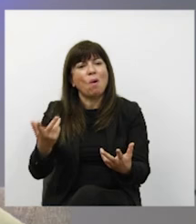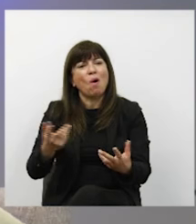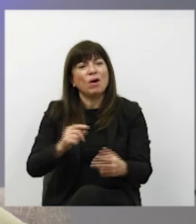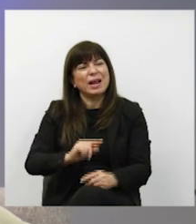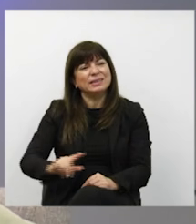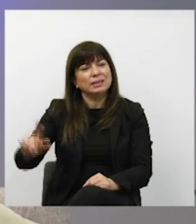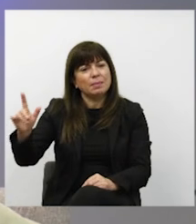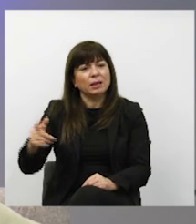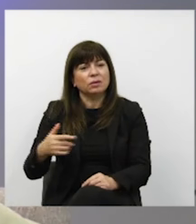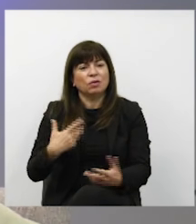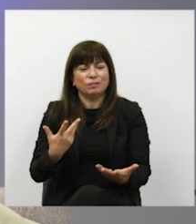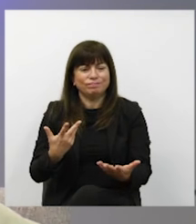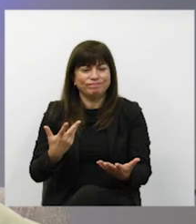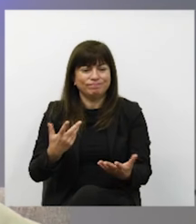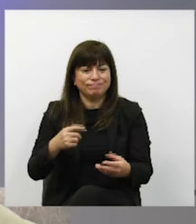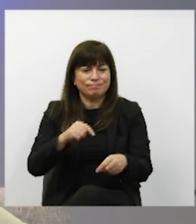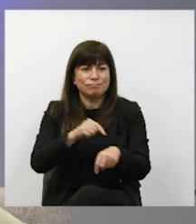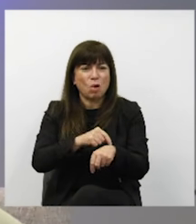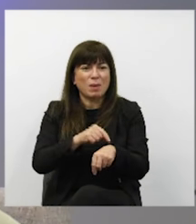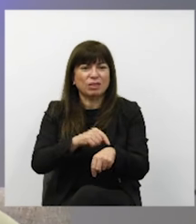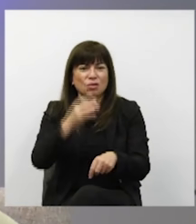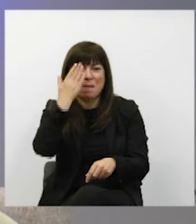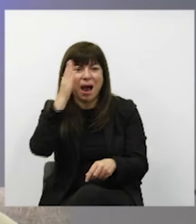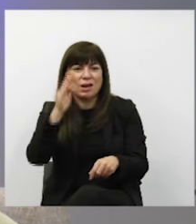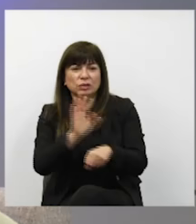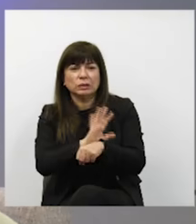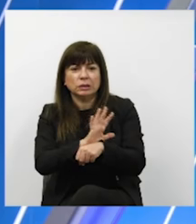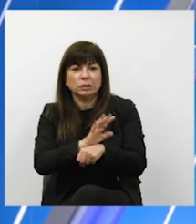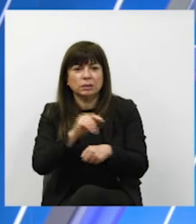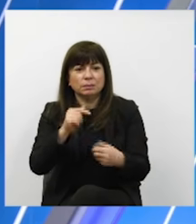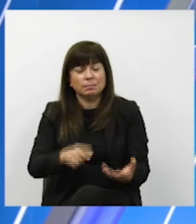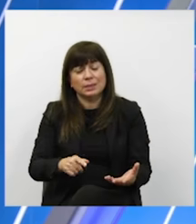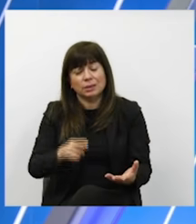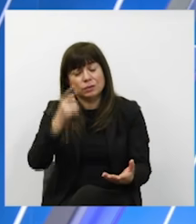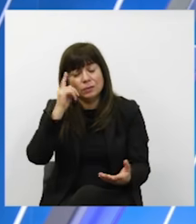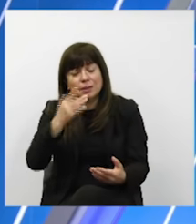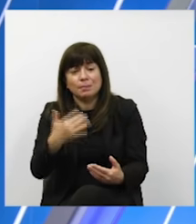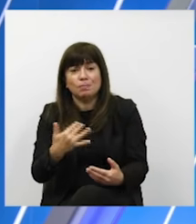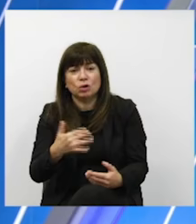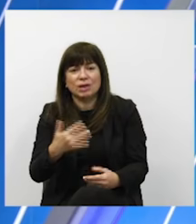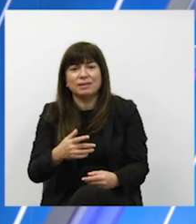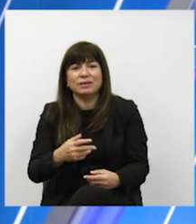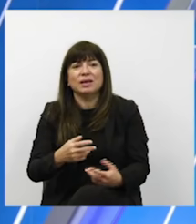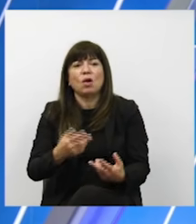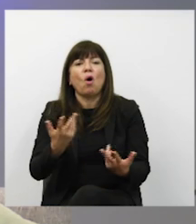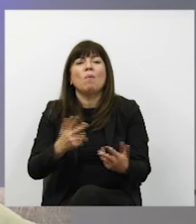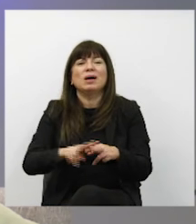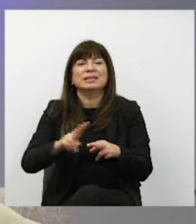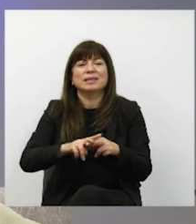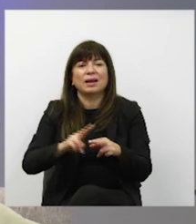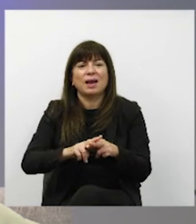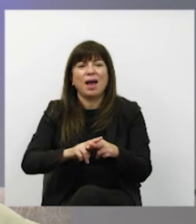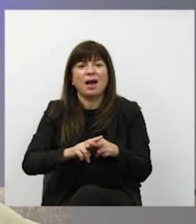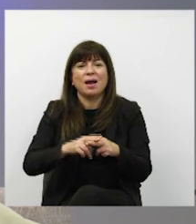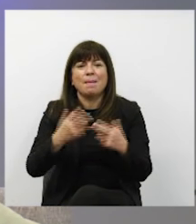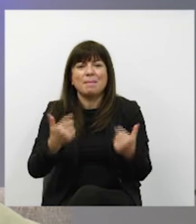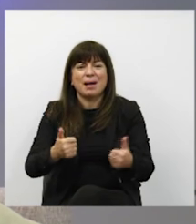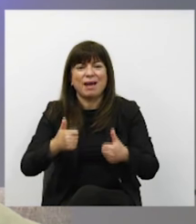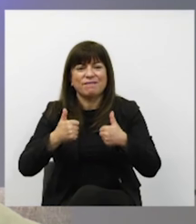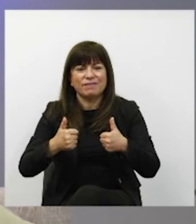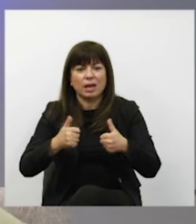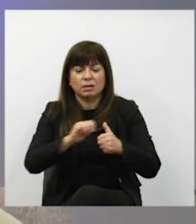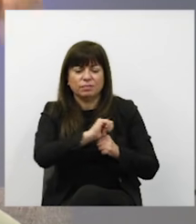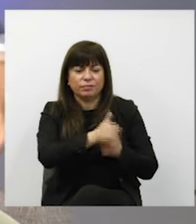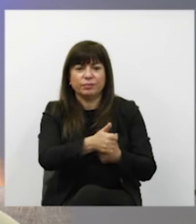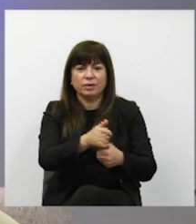Bueno, precisamente aprovechemos también, además de emprender las acciones necesarias para enfrentar la pandemia, para generar estos debates porque